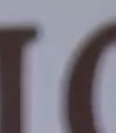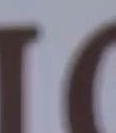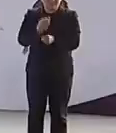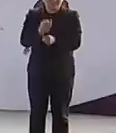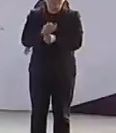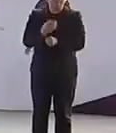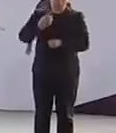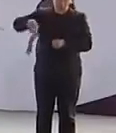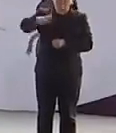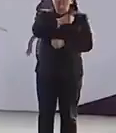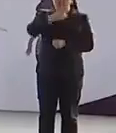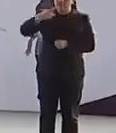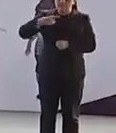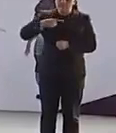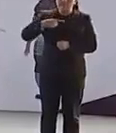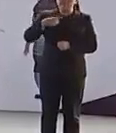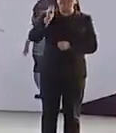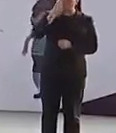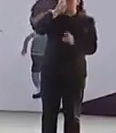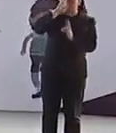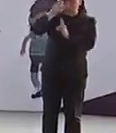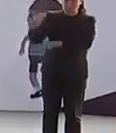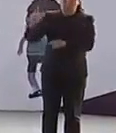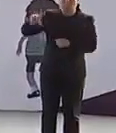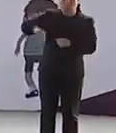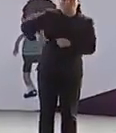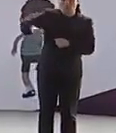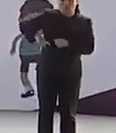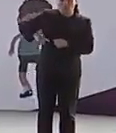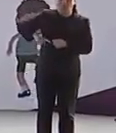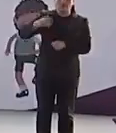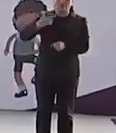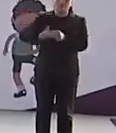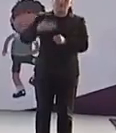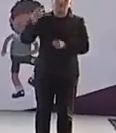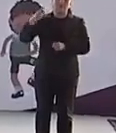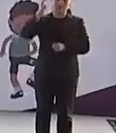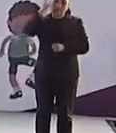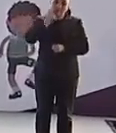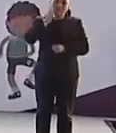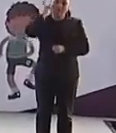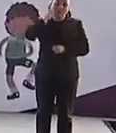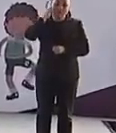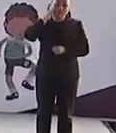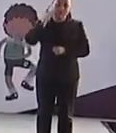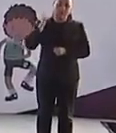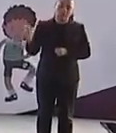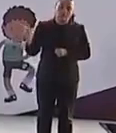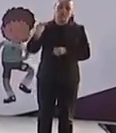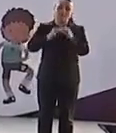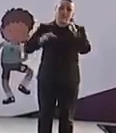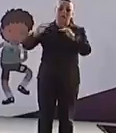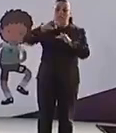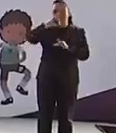que respetar al gobernador de guerrero además se ha portado